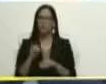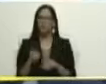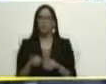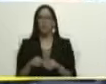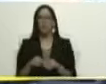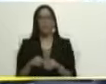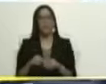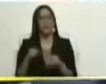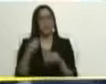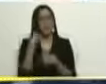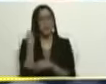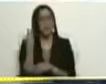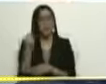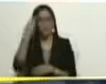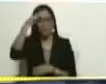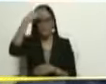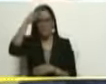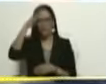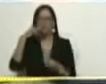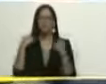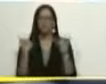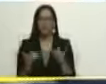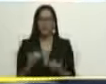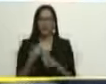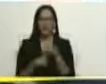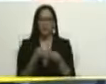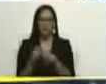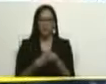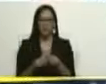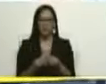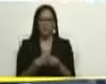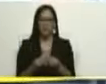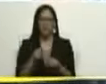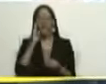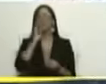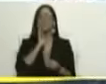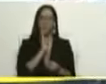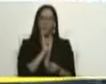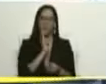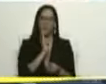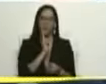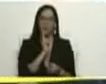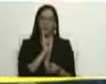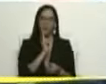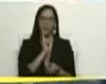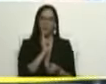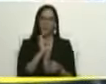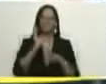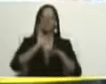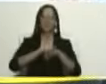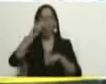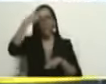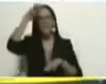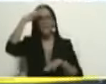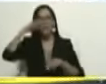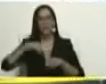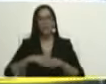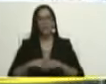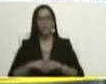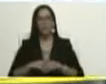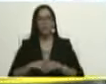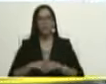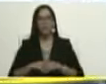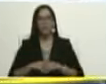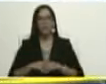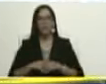México, había convertido a Simón Bolívar en ciudadano mexicano. Así cuando